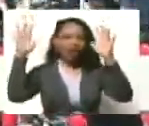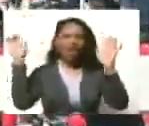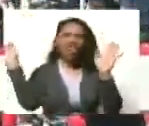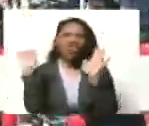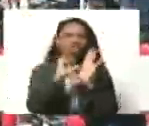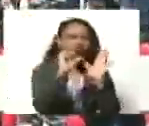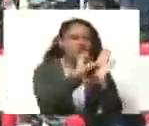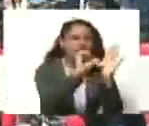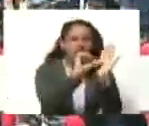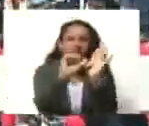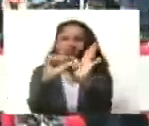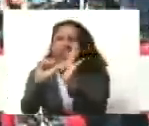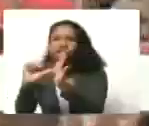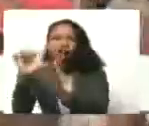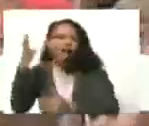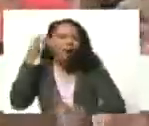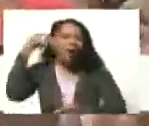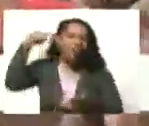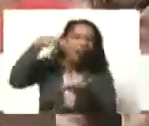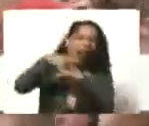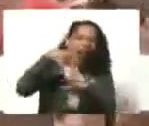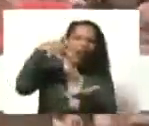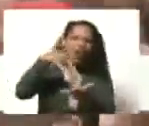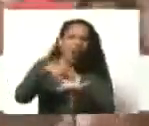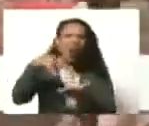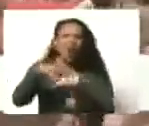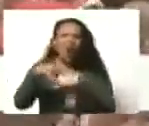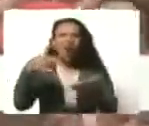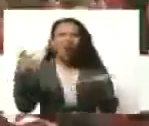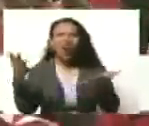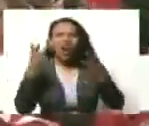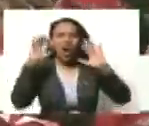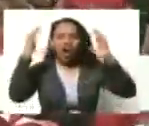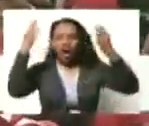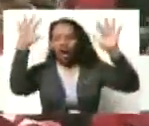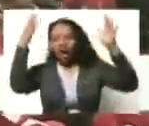¿Dónde está la mujer carabobeña?